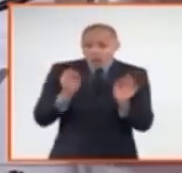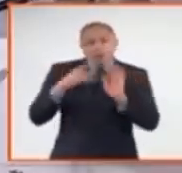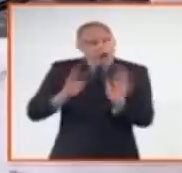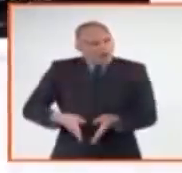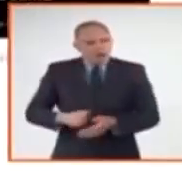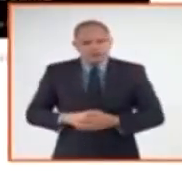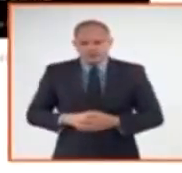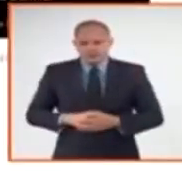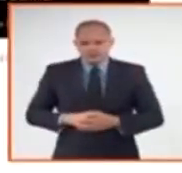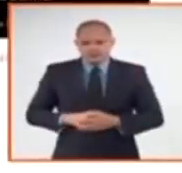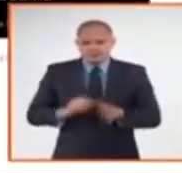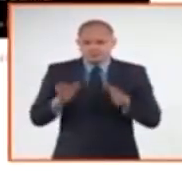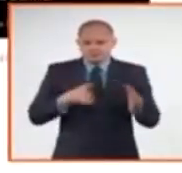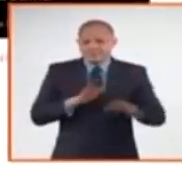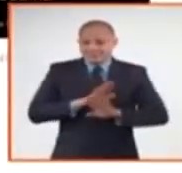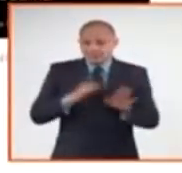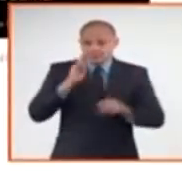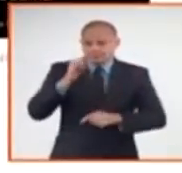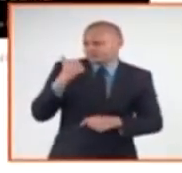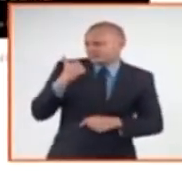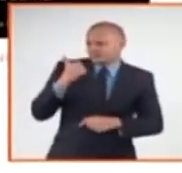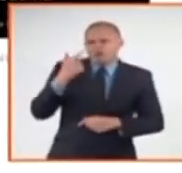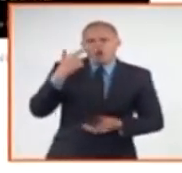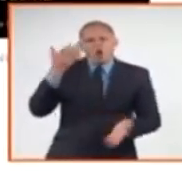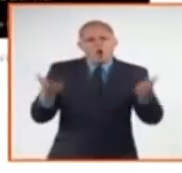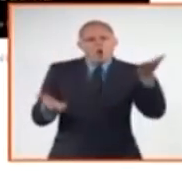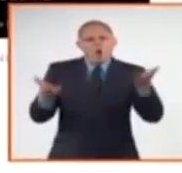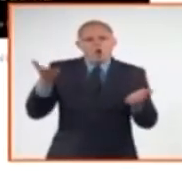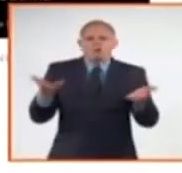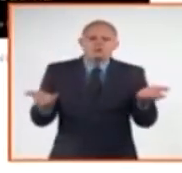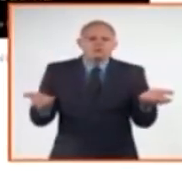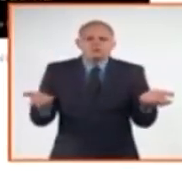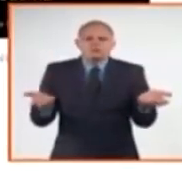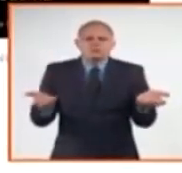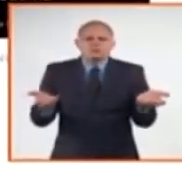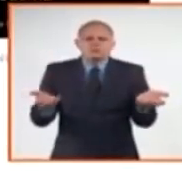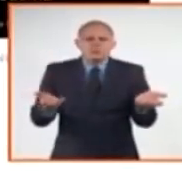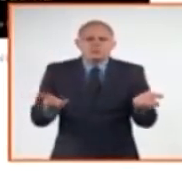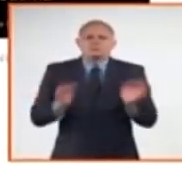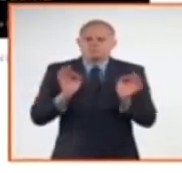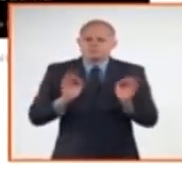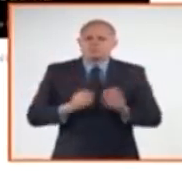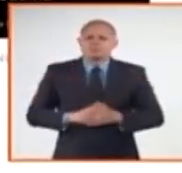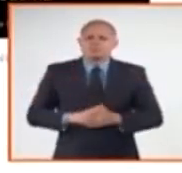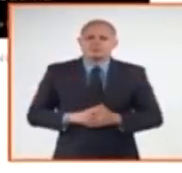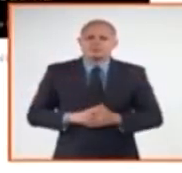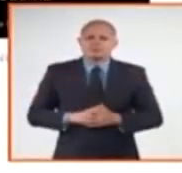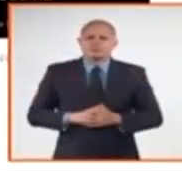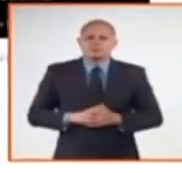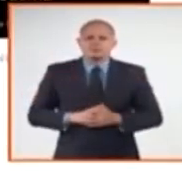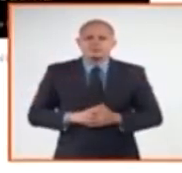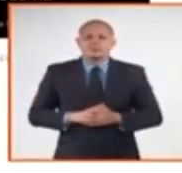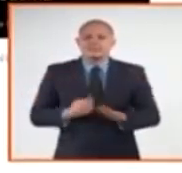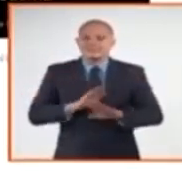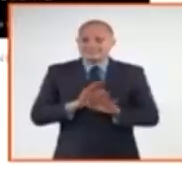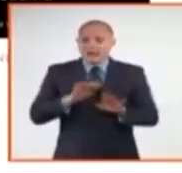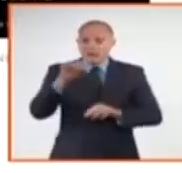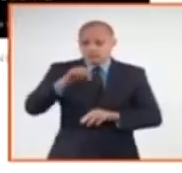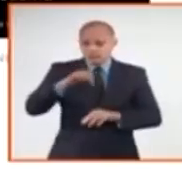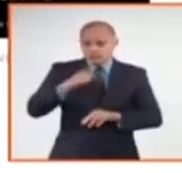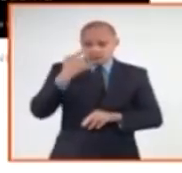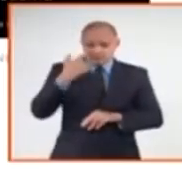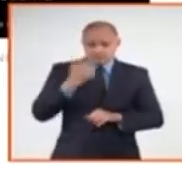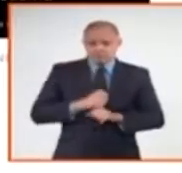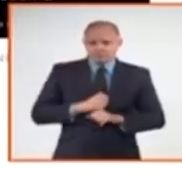en algunas que han disminuido y aparece en el gráfico en el caso en las que se han medido aquí ahora con delta de faisalabad